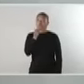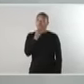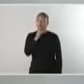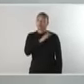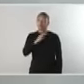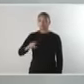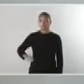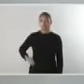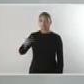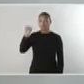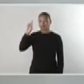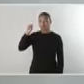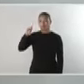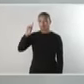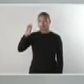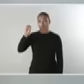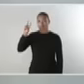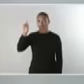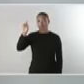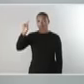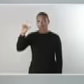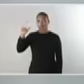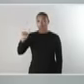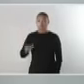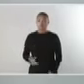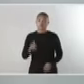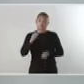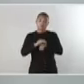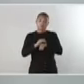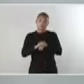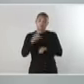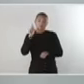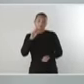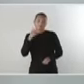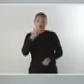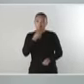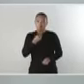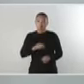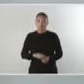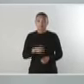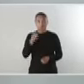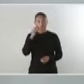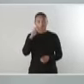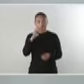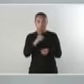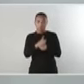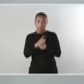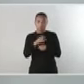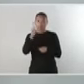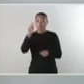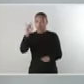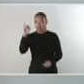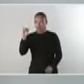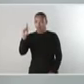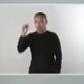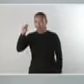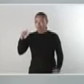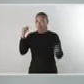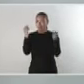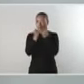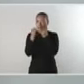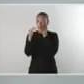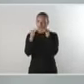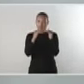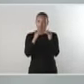Armando Vera García amigos y amigas Ya te demostré que el pri Y el pan son los mismos el